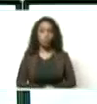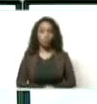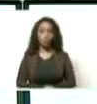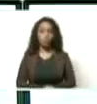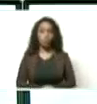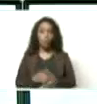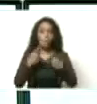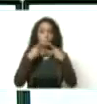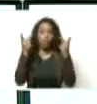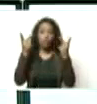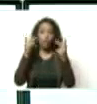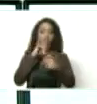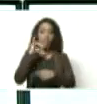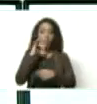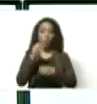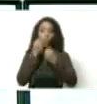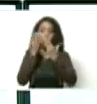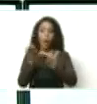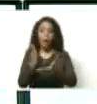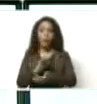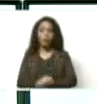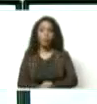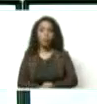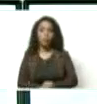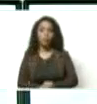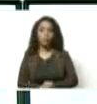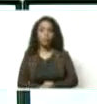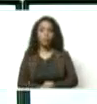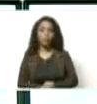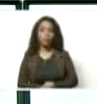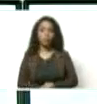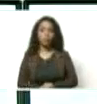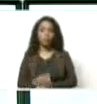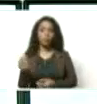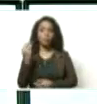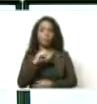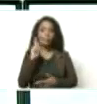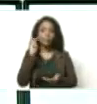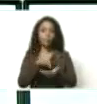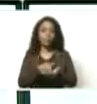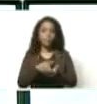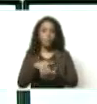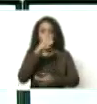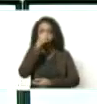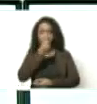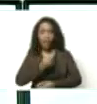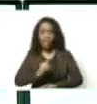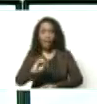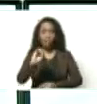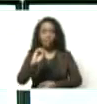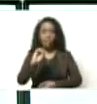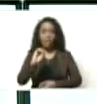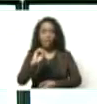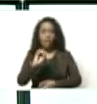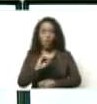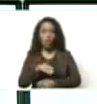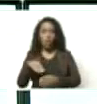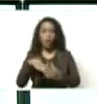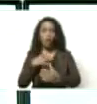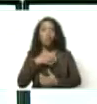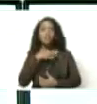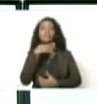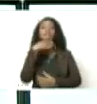difundir las noticias buenas que más llegaron unos elefantes una jirafa